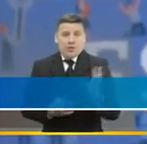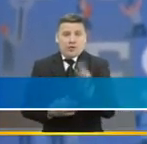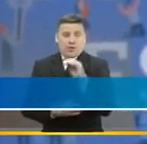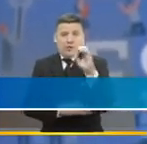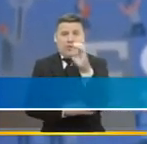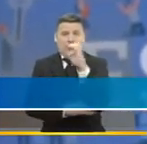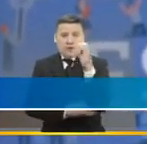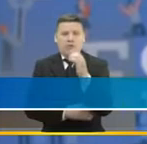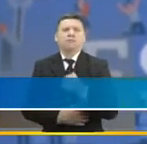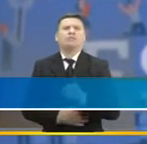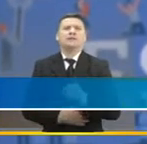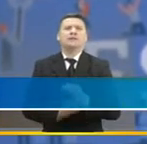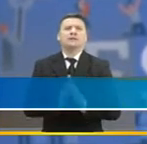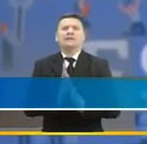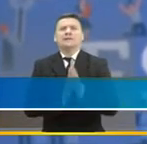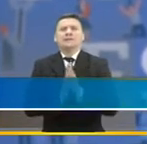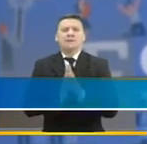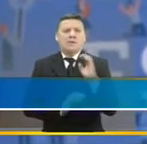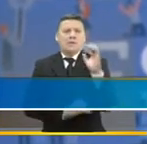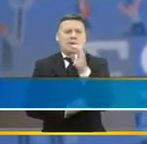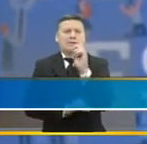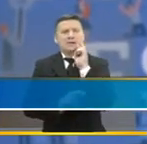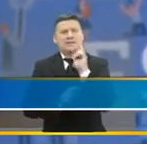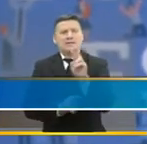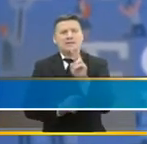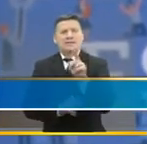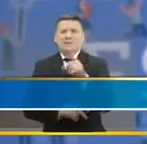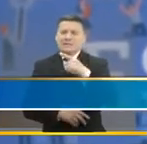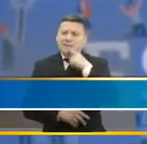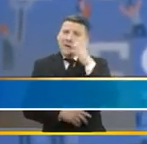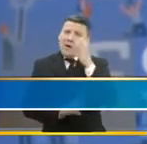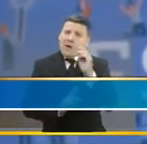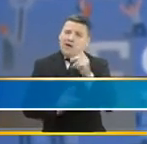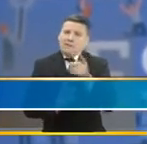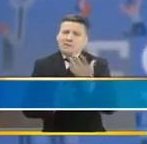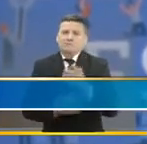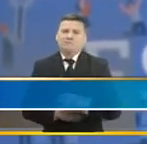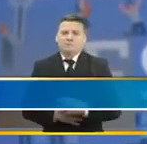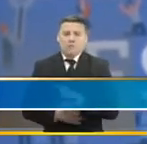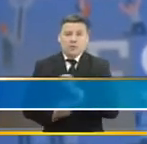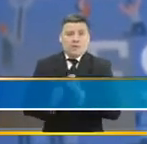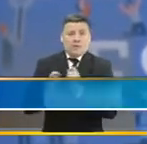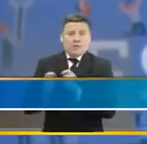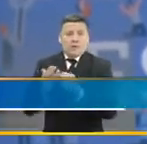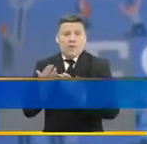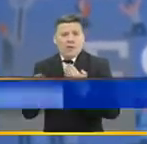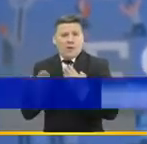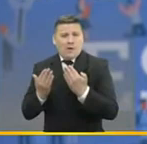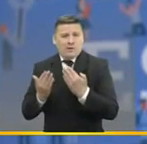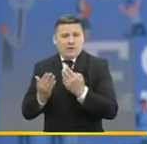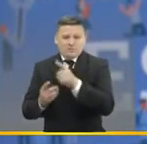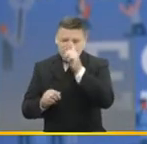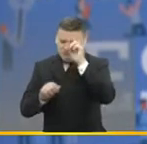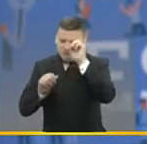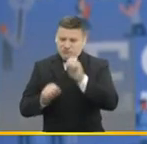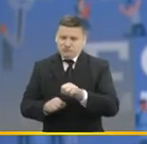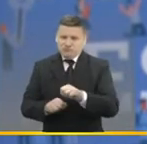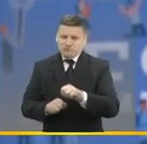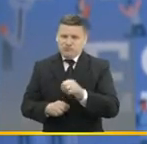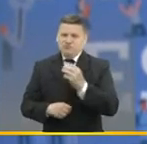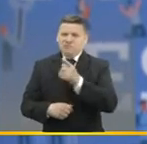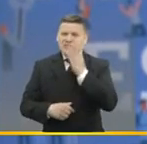tenemos todas las esperanzas puestas en usted y la plena confianza en que sus capacidades de